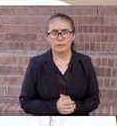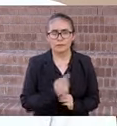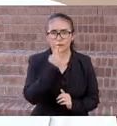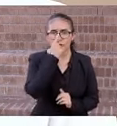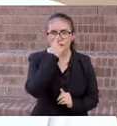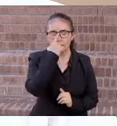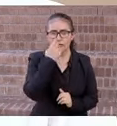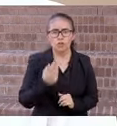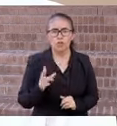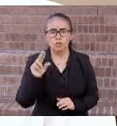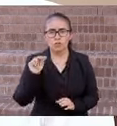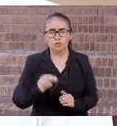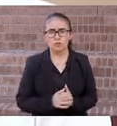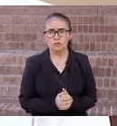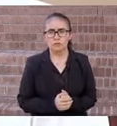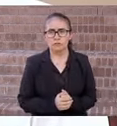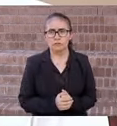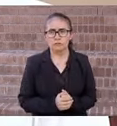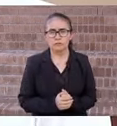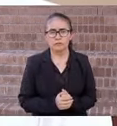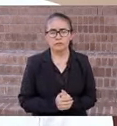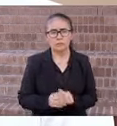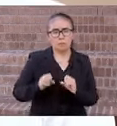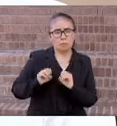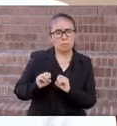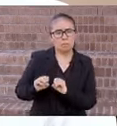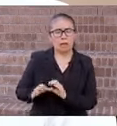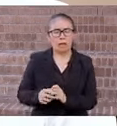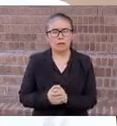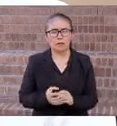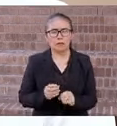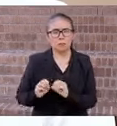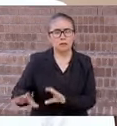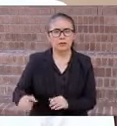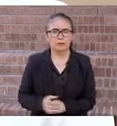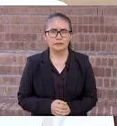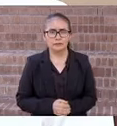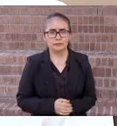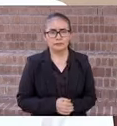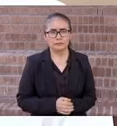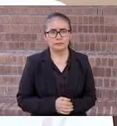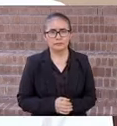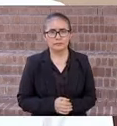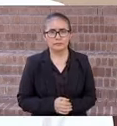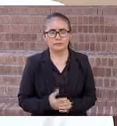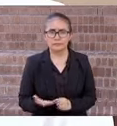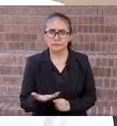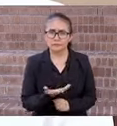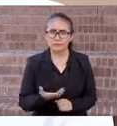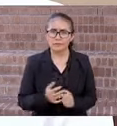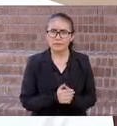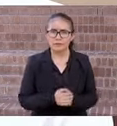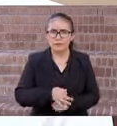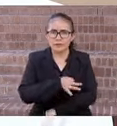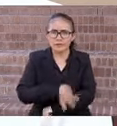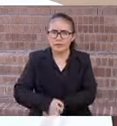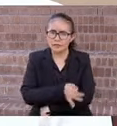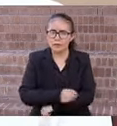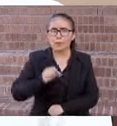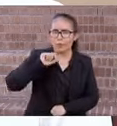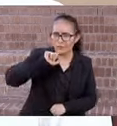se hicieron al rajatabla si no la hicieron arquitectos que